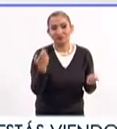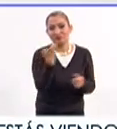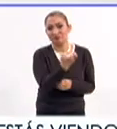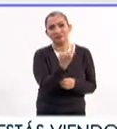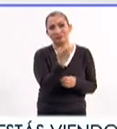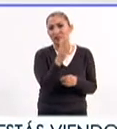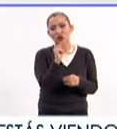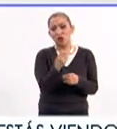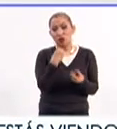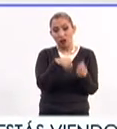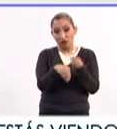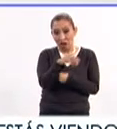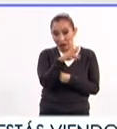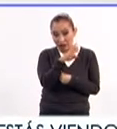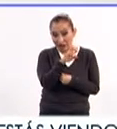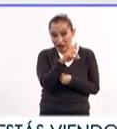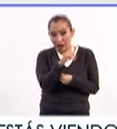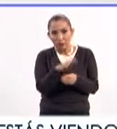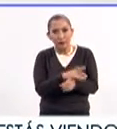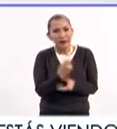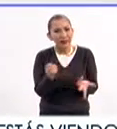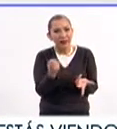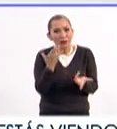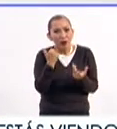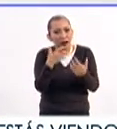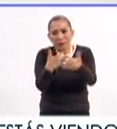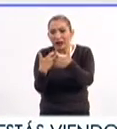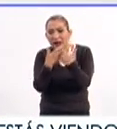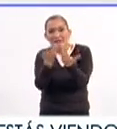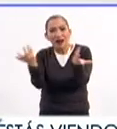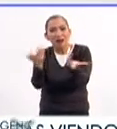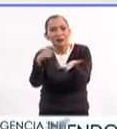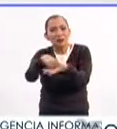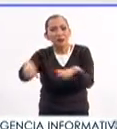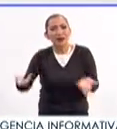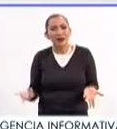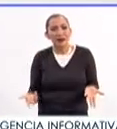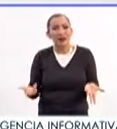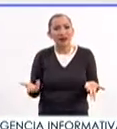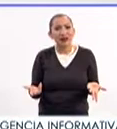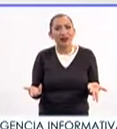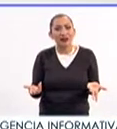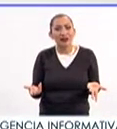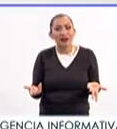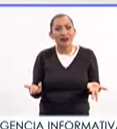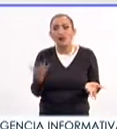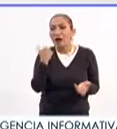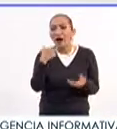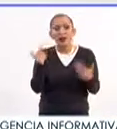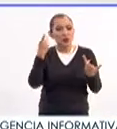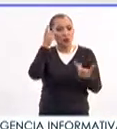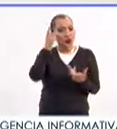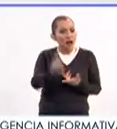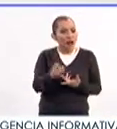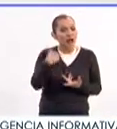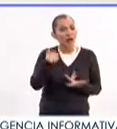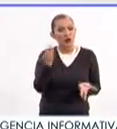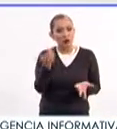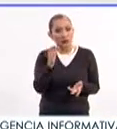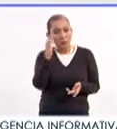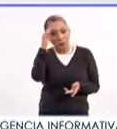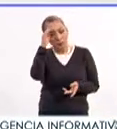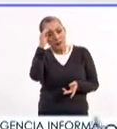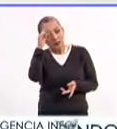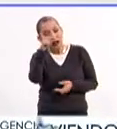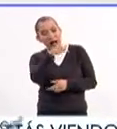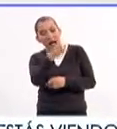Prácticamente no se reciclan residuos. ¿Por qué? Porque no hay empresas que los compren. ¿Por qué? Porque no hay empresarios que aún hayan